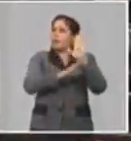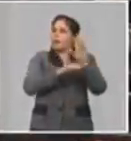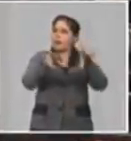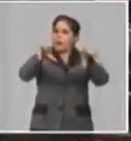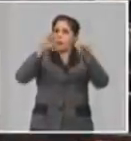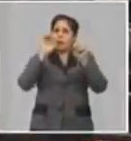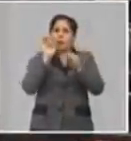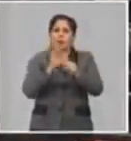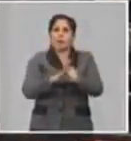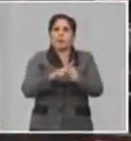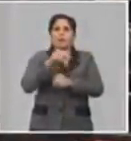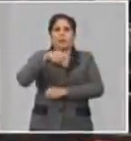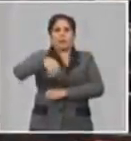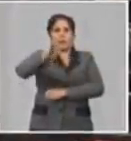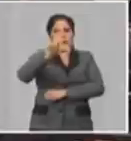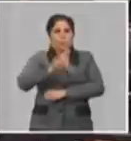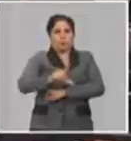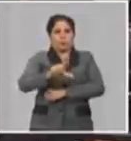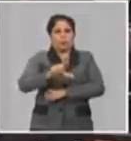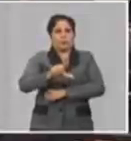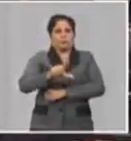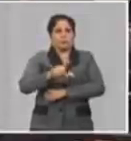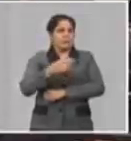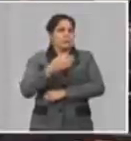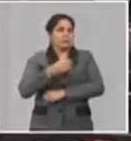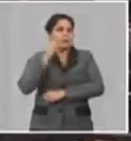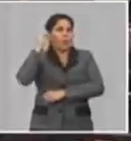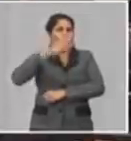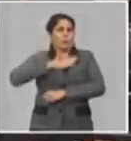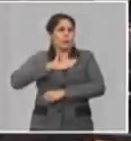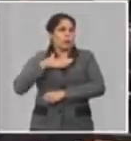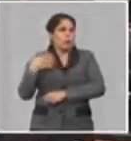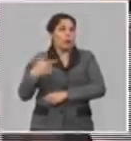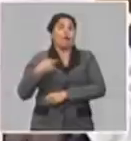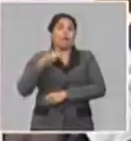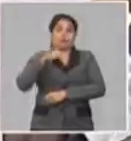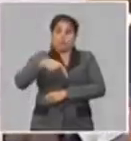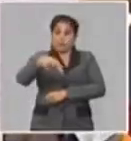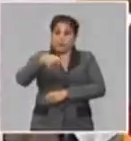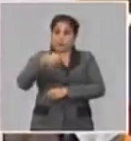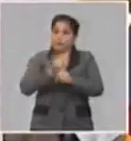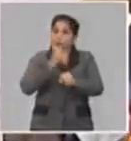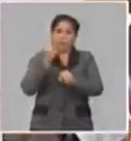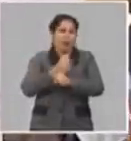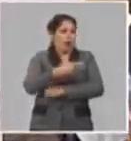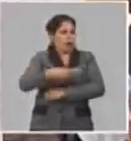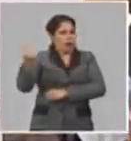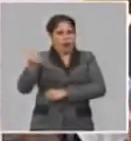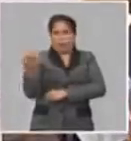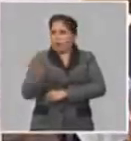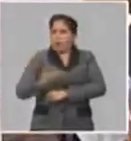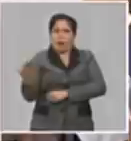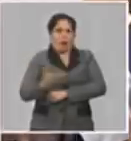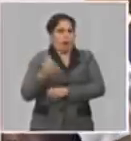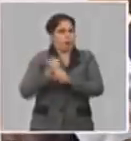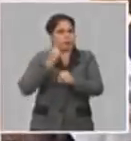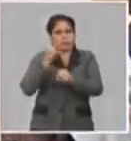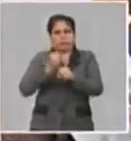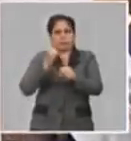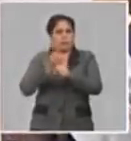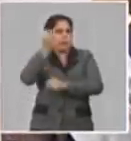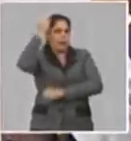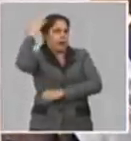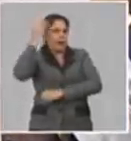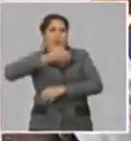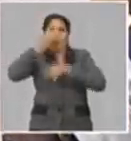comenzar a implementar. Bueno, de inmediato lo que debemos es trabajar con mucha rapidez y agilizar, como nos convocó el presidente,